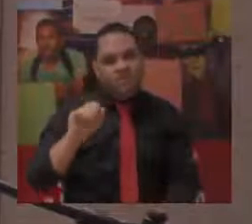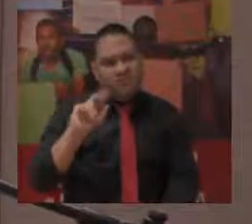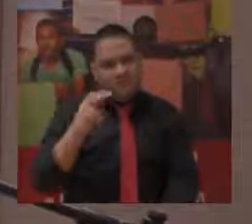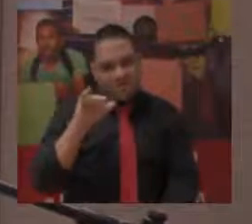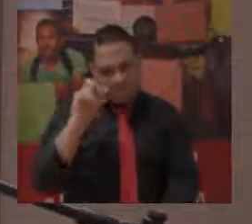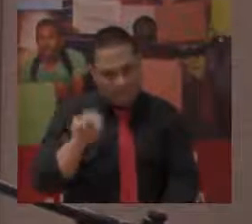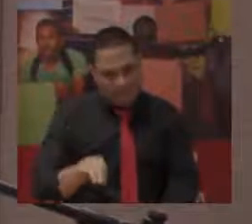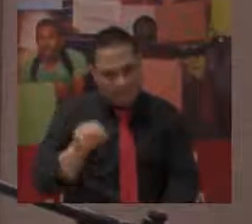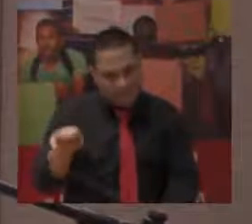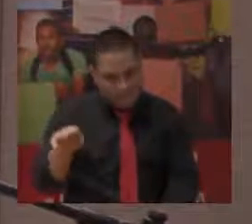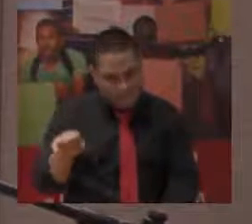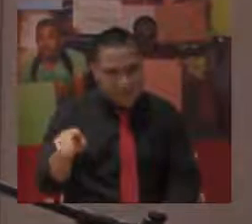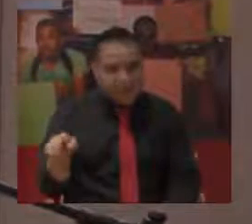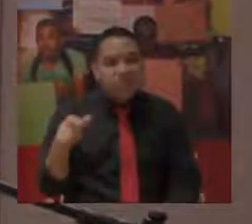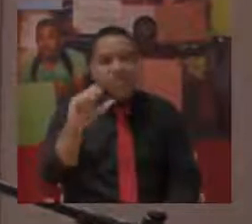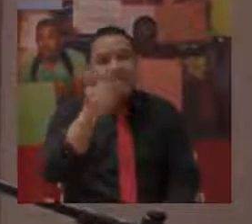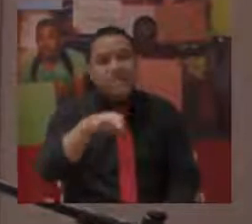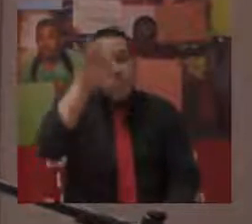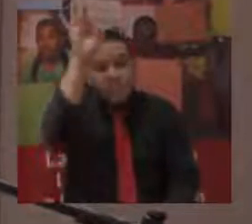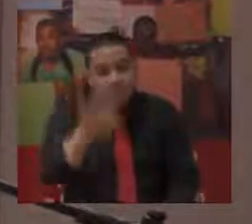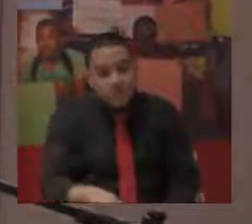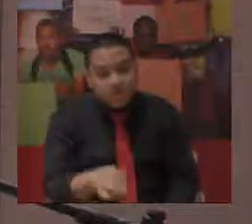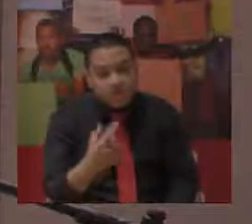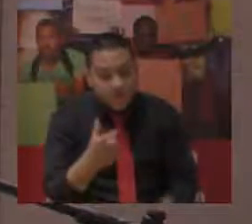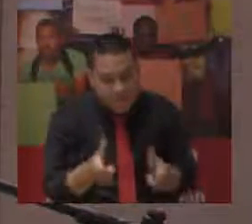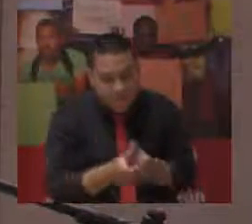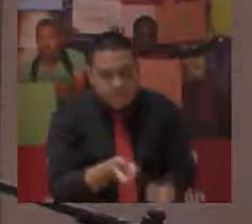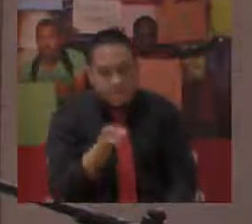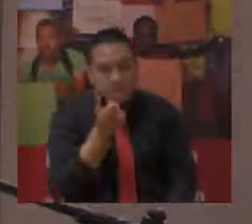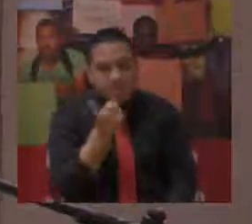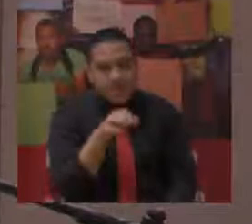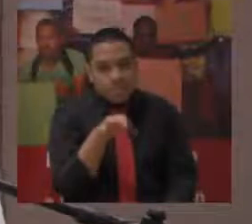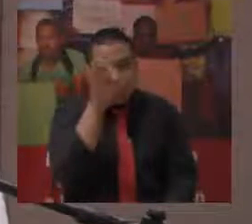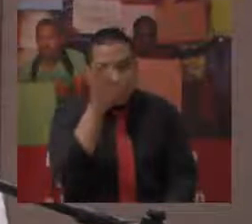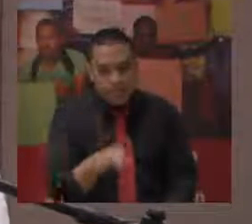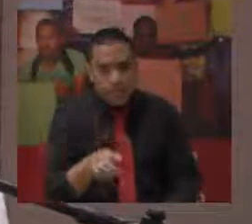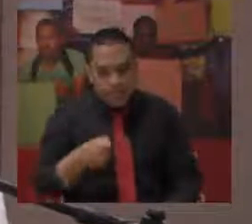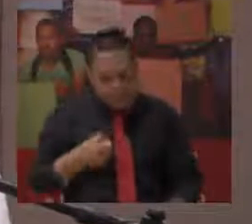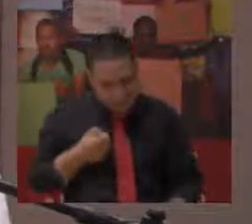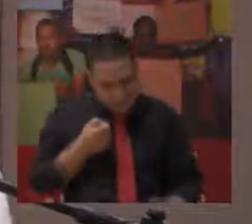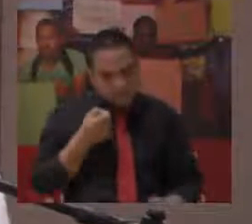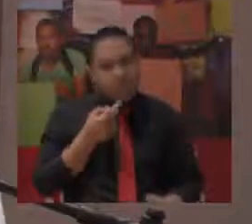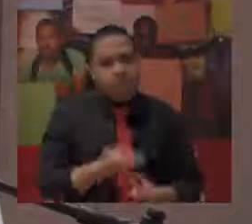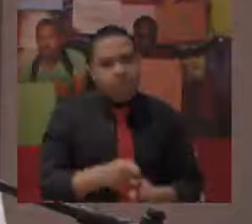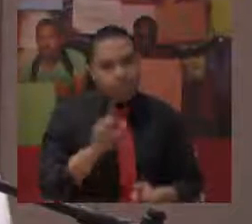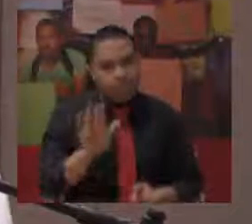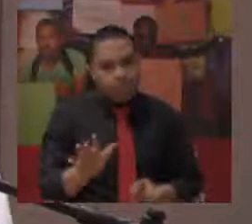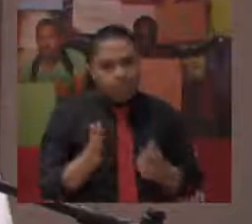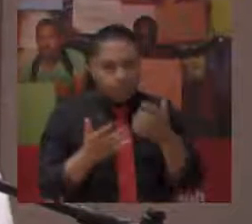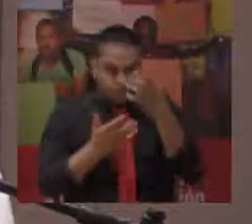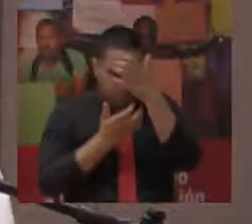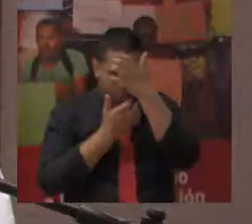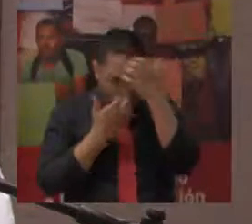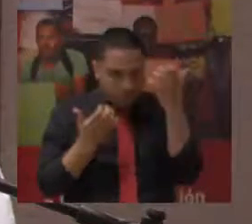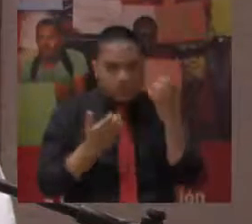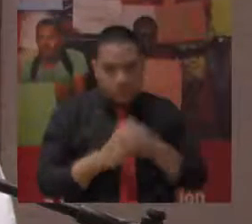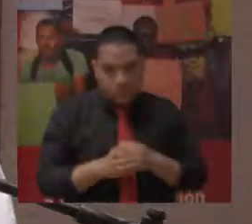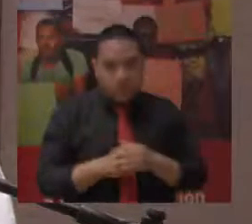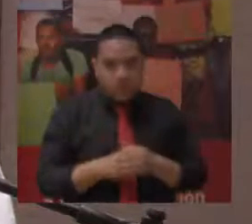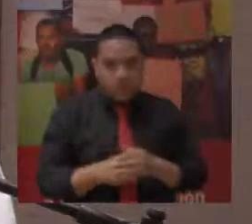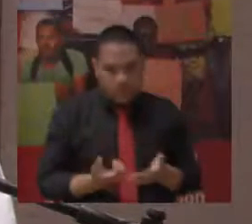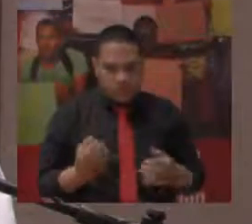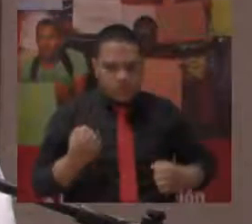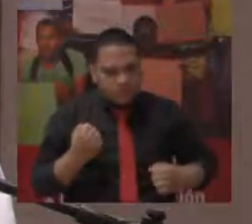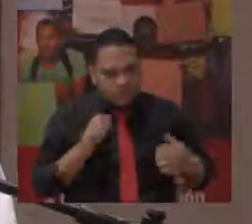el 10%, únicamente el 10% eran antiguos excombatientes. El 90%, alcalde,